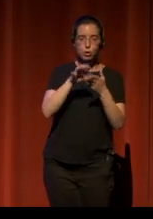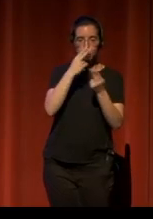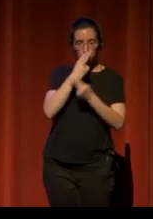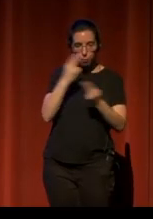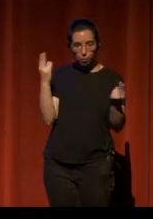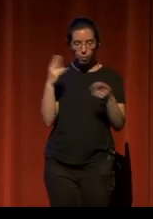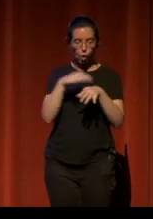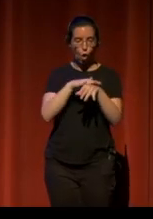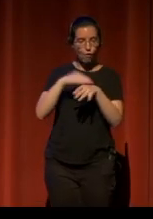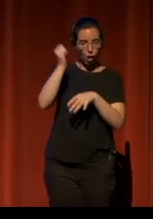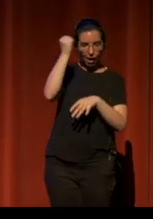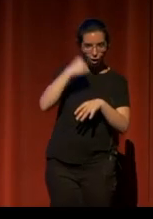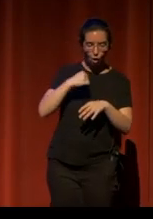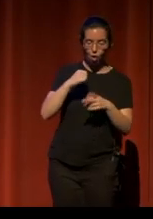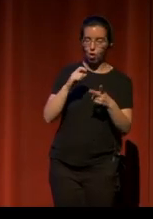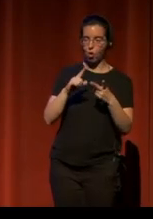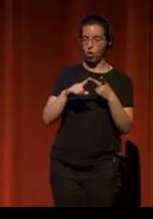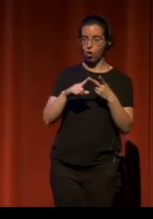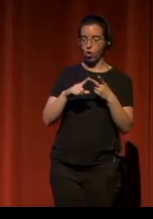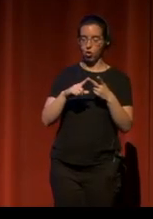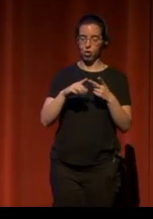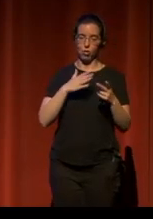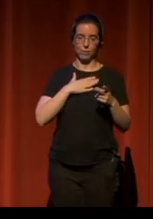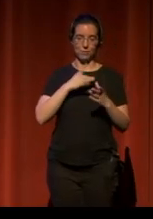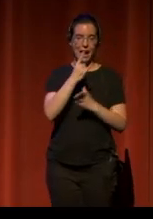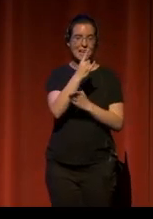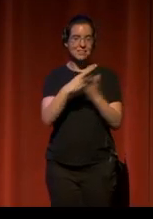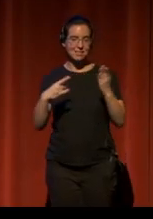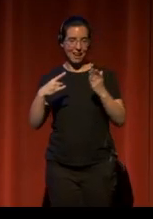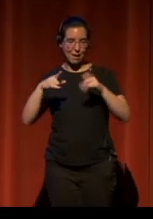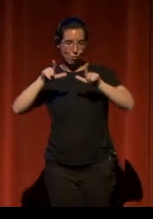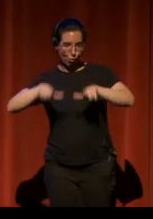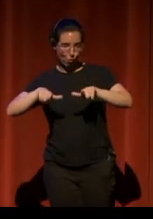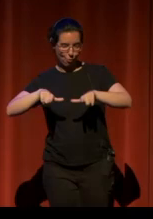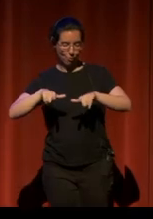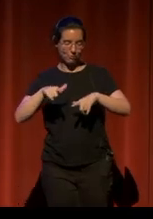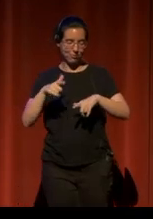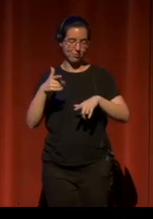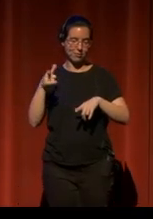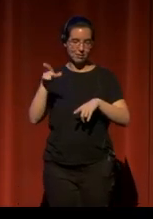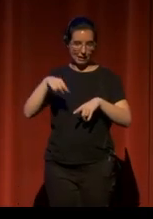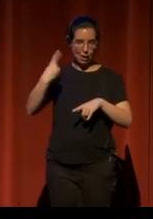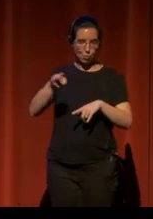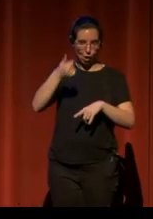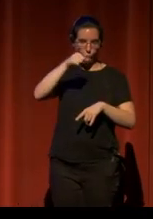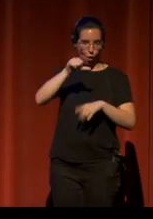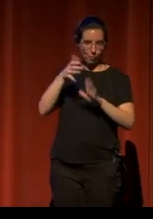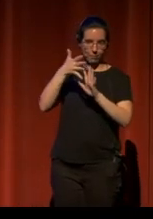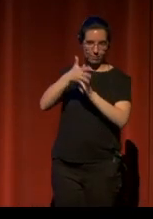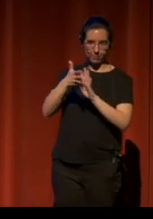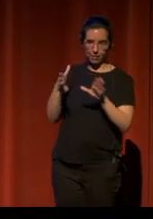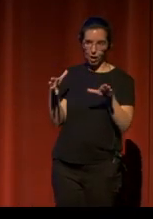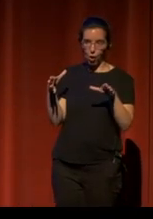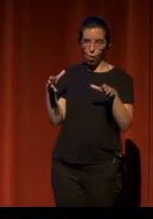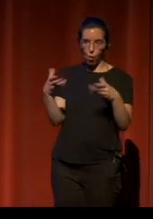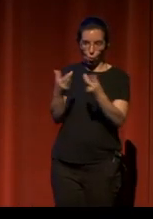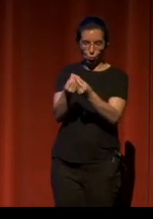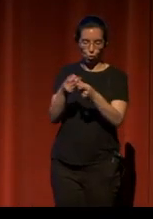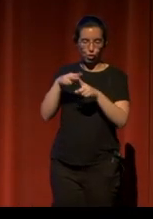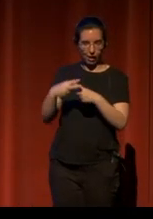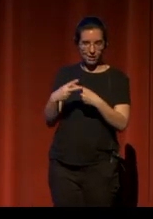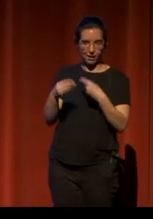gobierno de Aragón tenemos nuestra propia esap room que diseñó Lucas y que luego veis a estar con él haciendo también un taller no